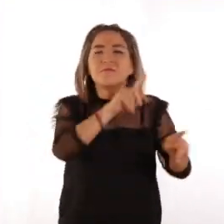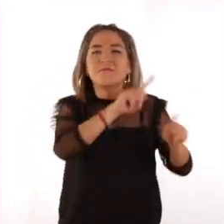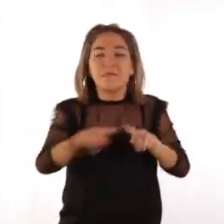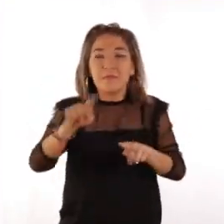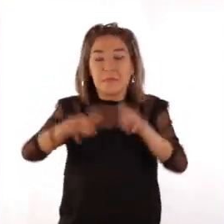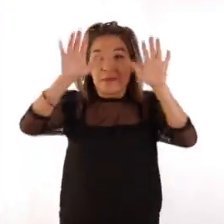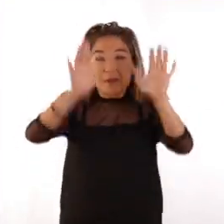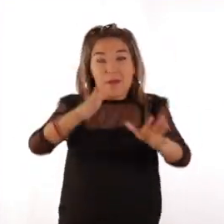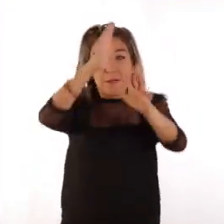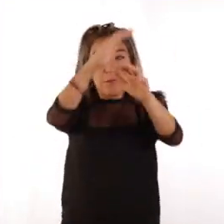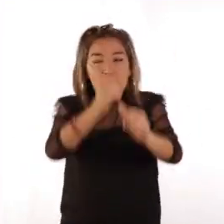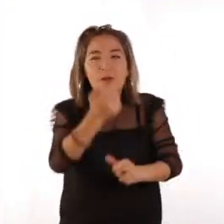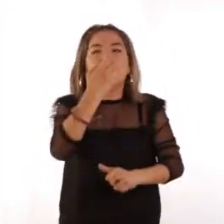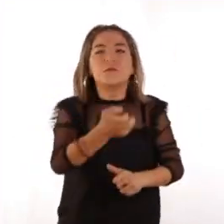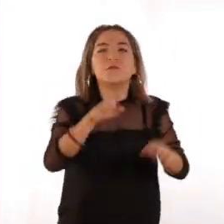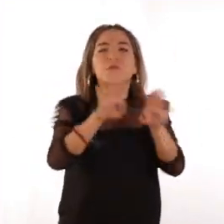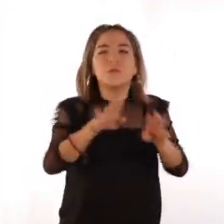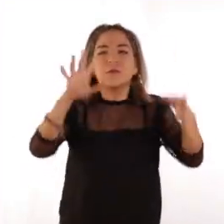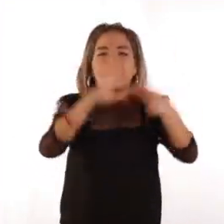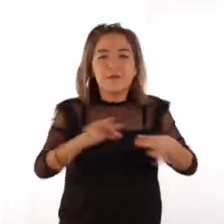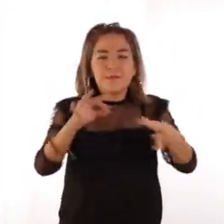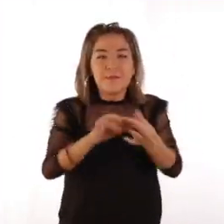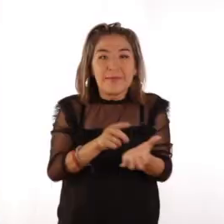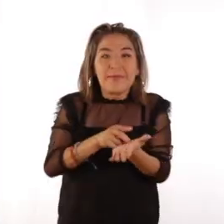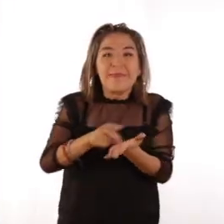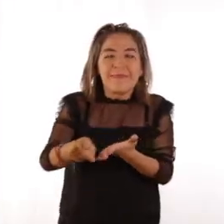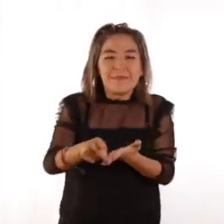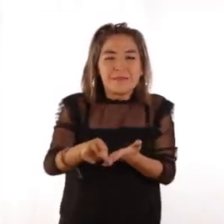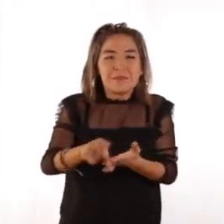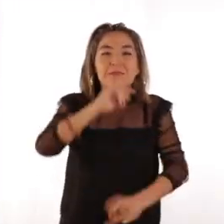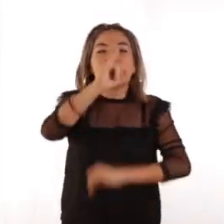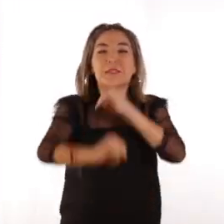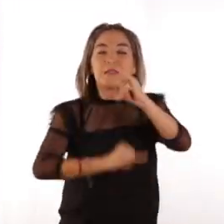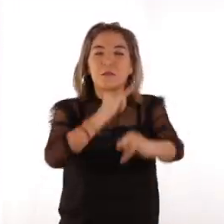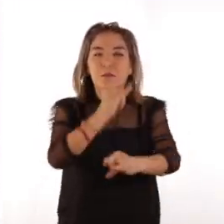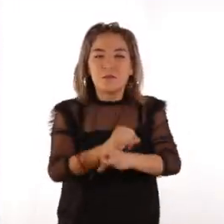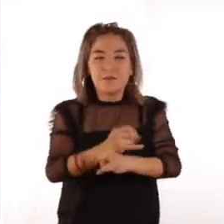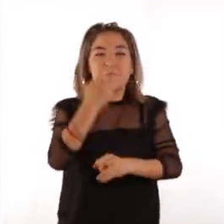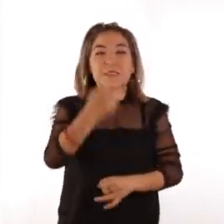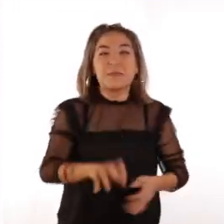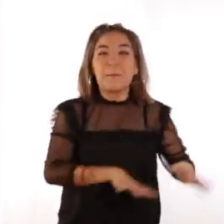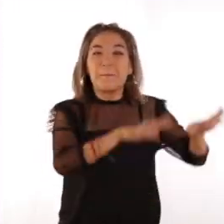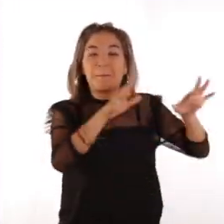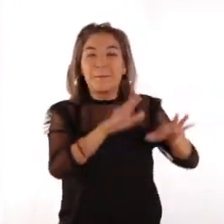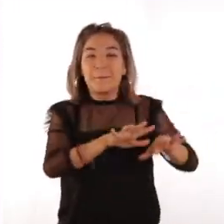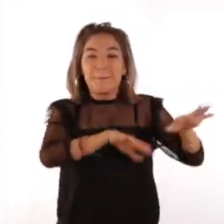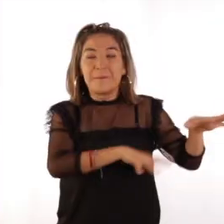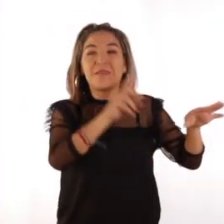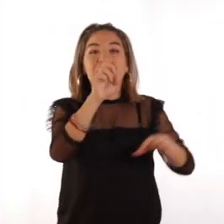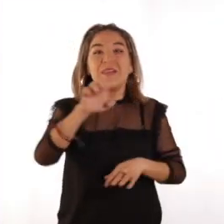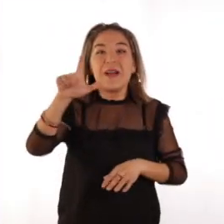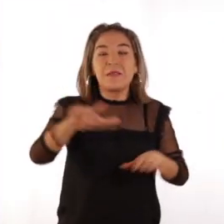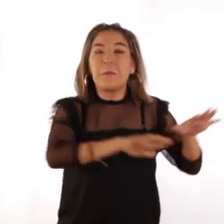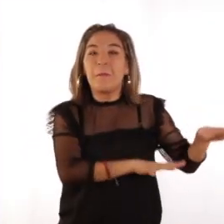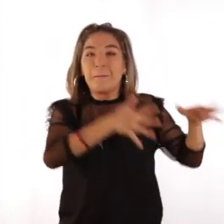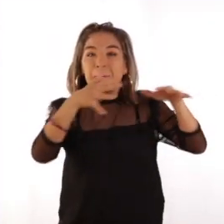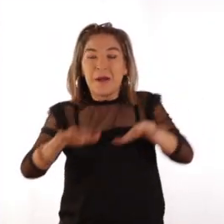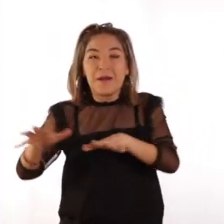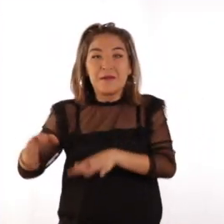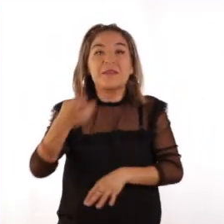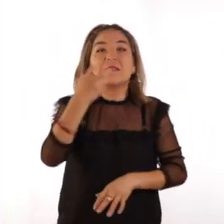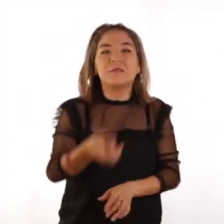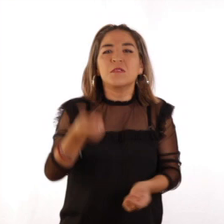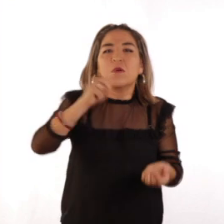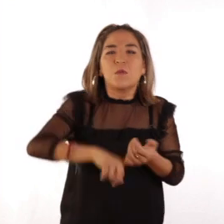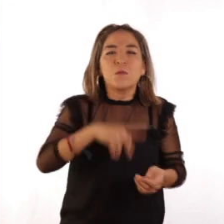establecieron una serie de arreglos a partir de lo que se llama el derecho Internacional del Mar, con